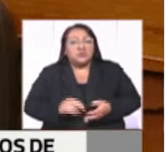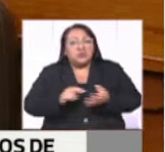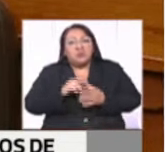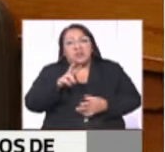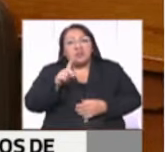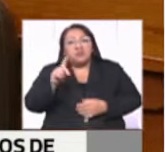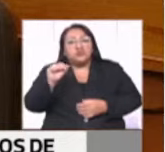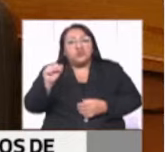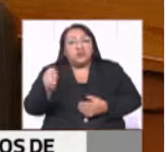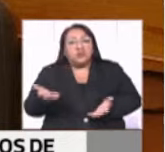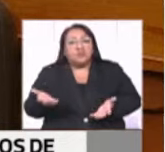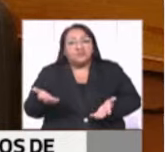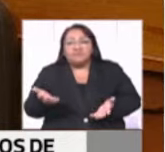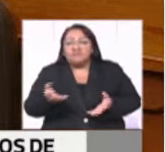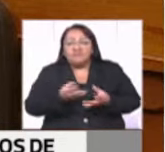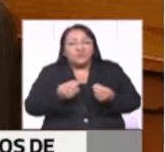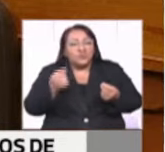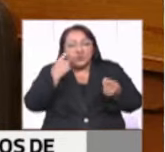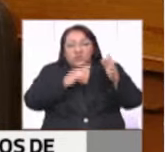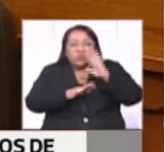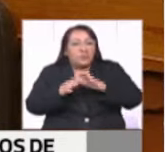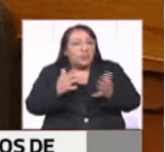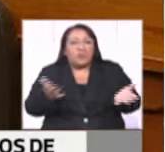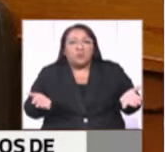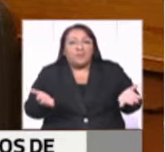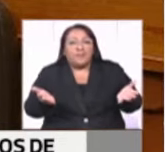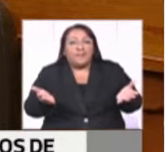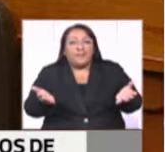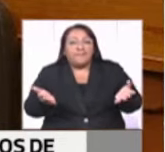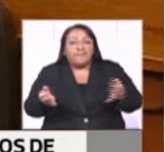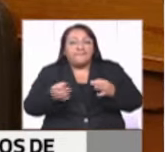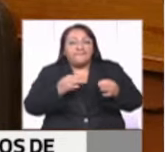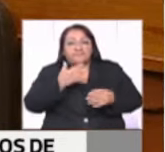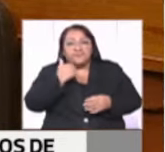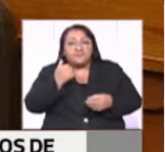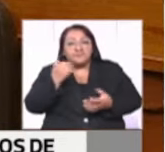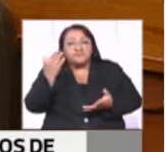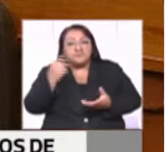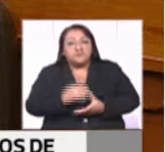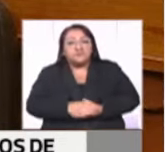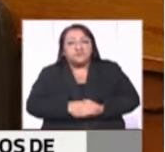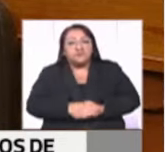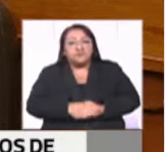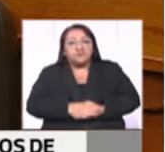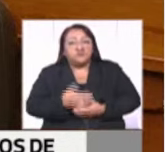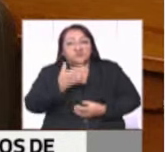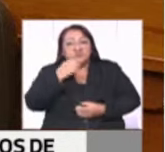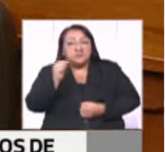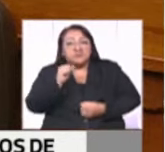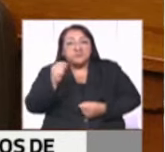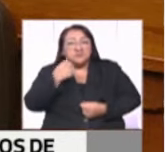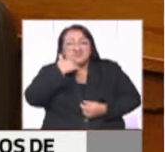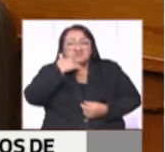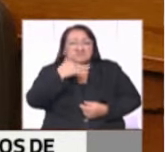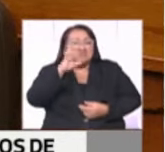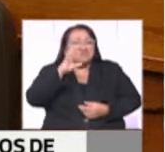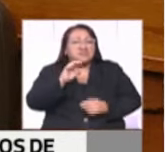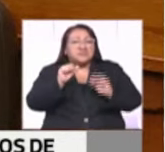nuevos soles. Muchos de nuestros conciudadanos manifiestan: mejor esperamos envejecer y recibir